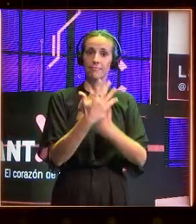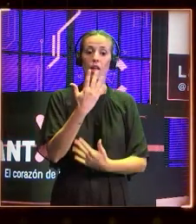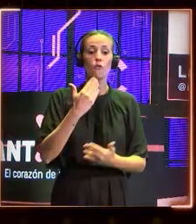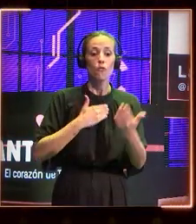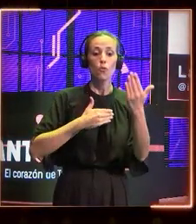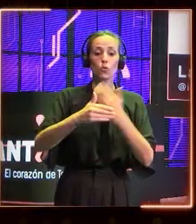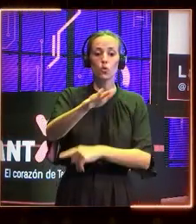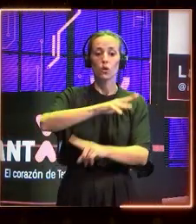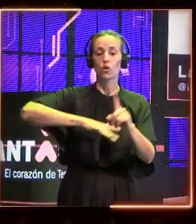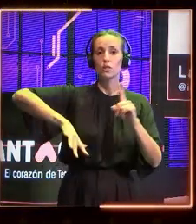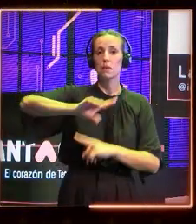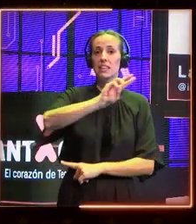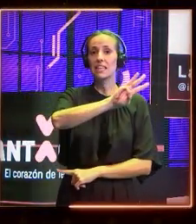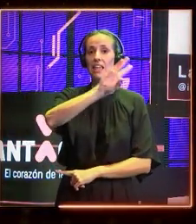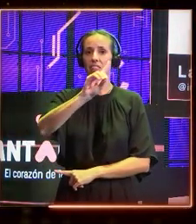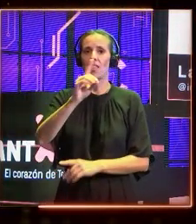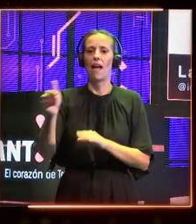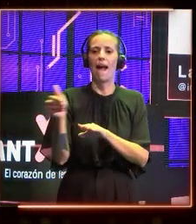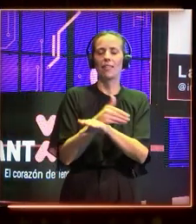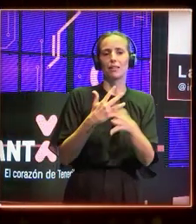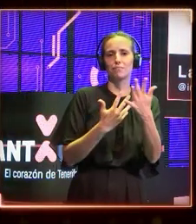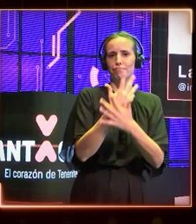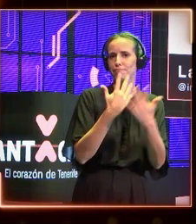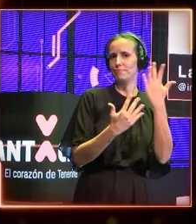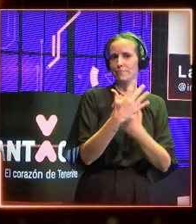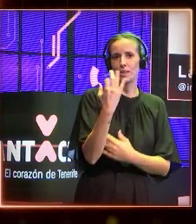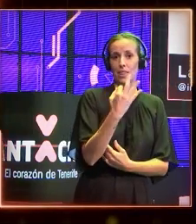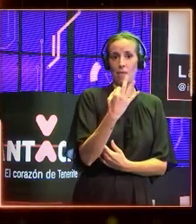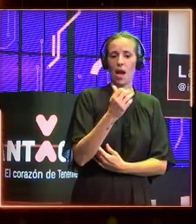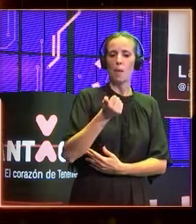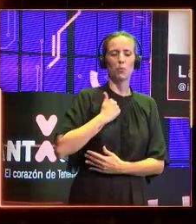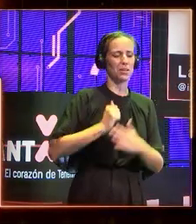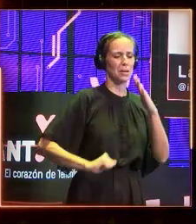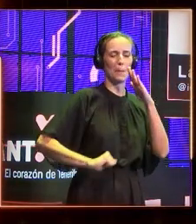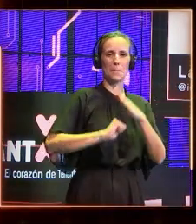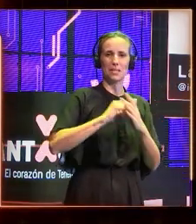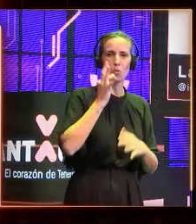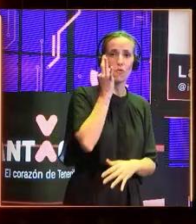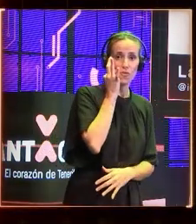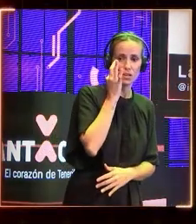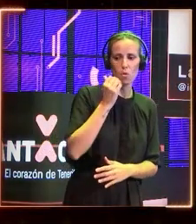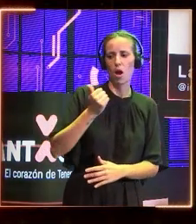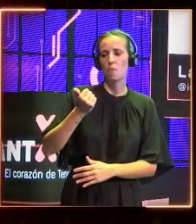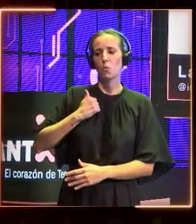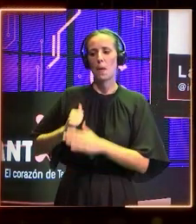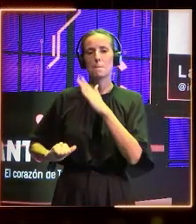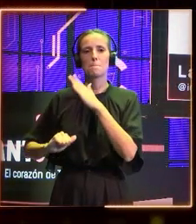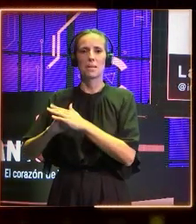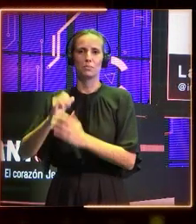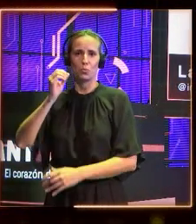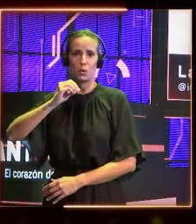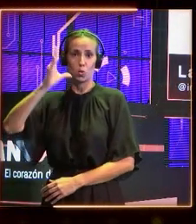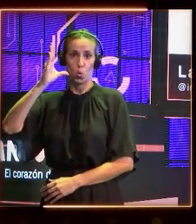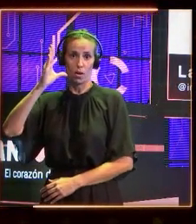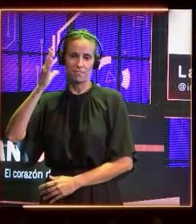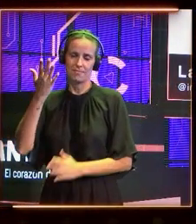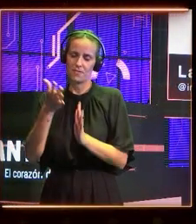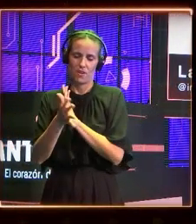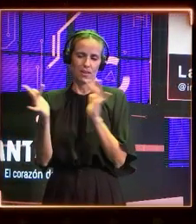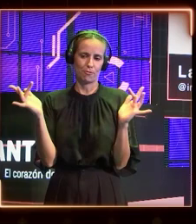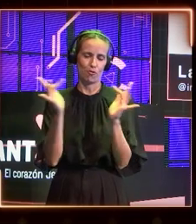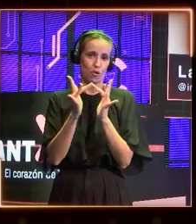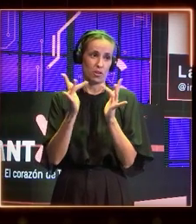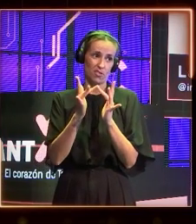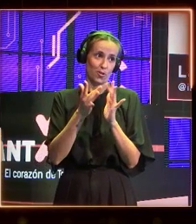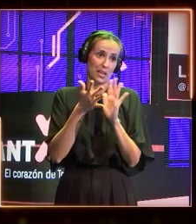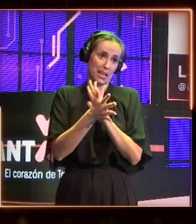3D pasa por un modelo híbrido donde saquemos lo mejor del mundo físico y saquemos lo mejor del mundo virtual que es esta conexión que os